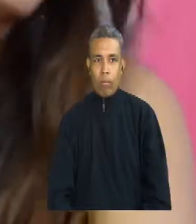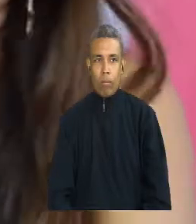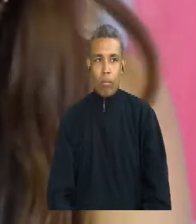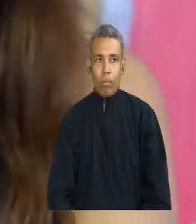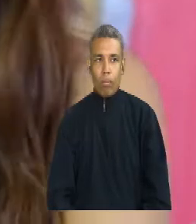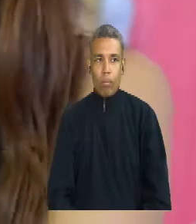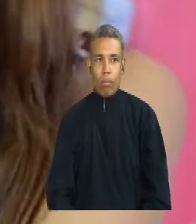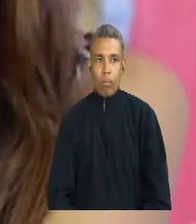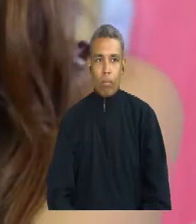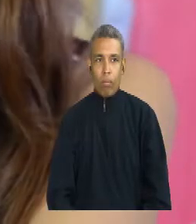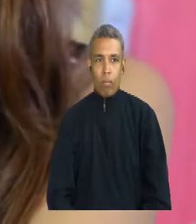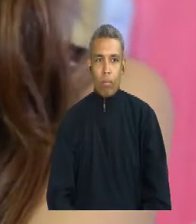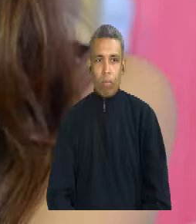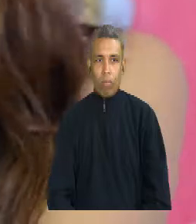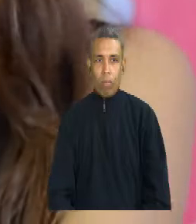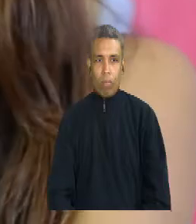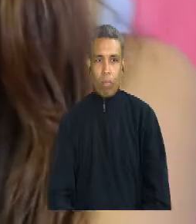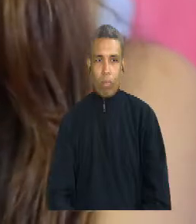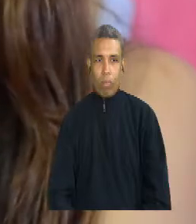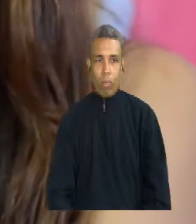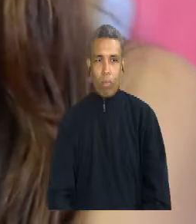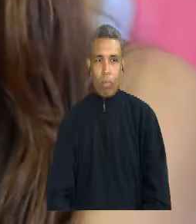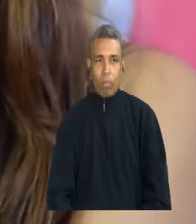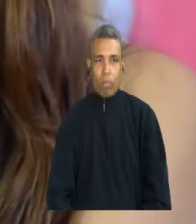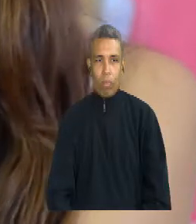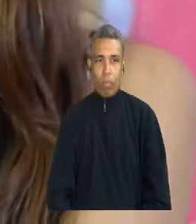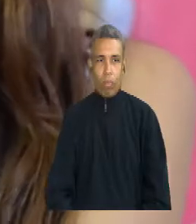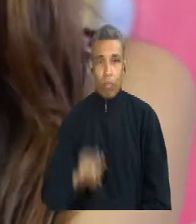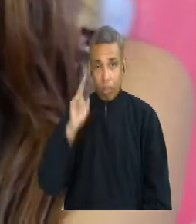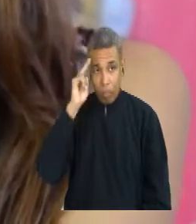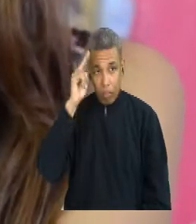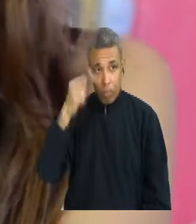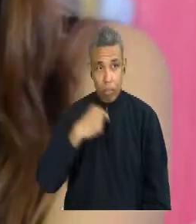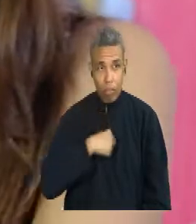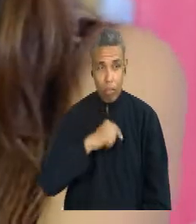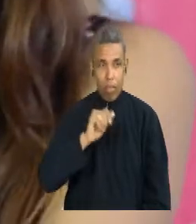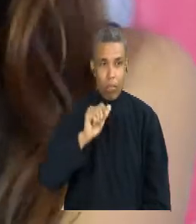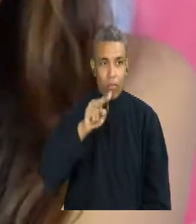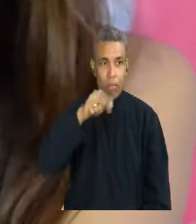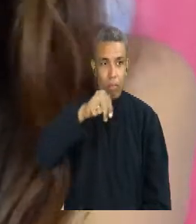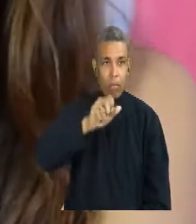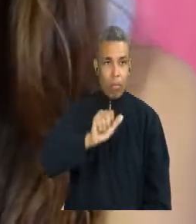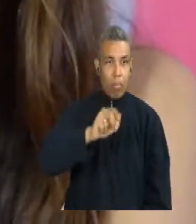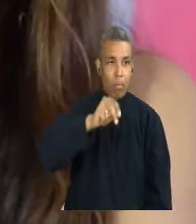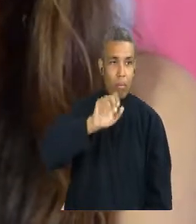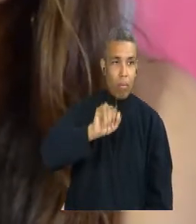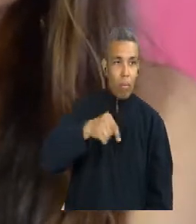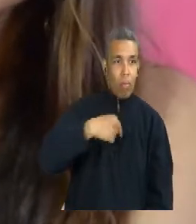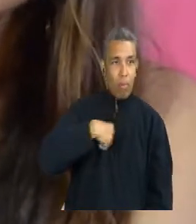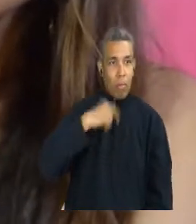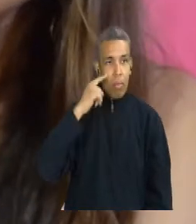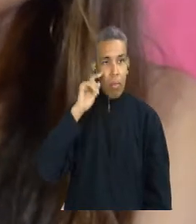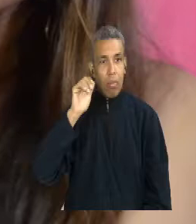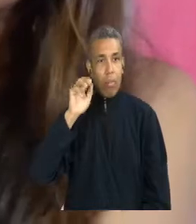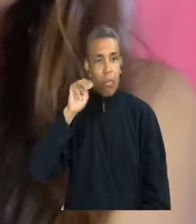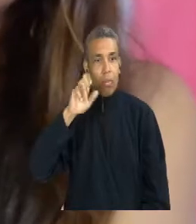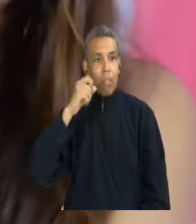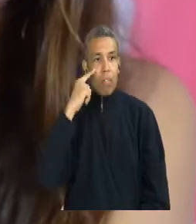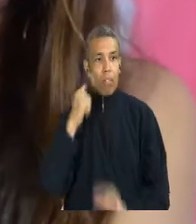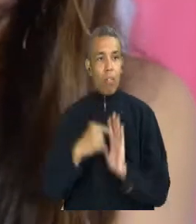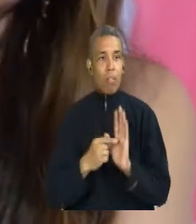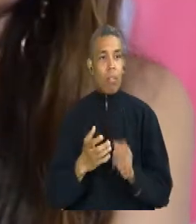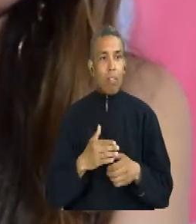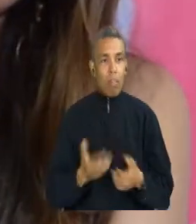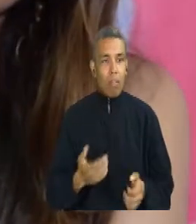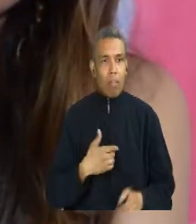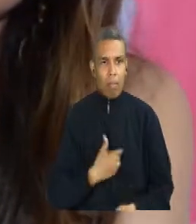Hola, yo soy Nani y yo Laura Man, y el día de hoy traemos un video especialmente dedicado a la miel. Nosotros nos damos el tiempo para